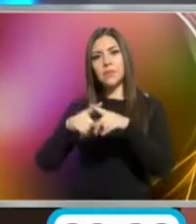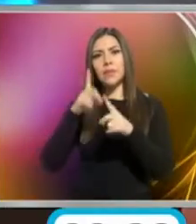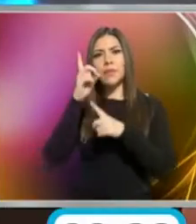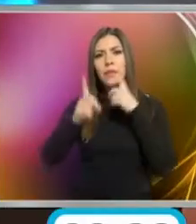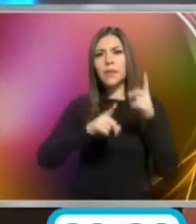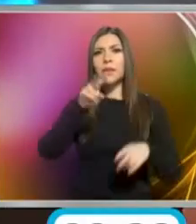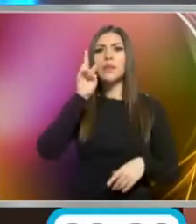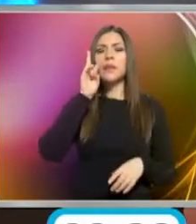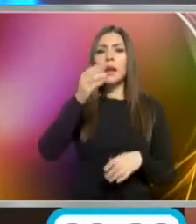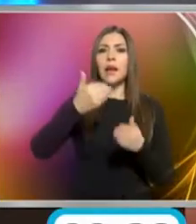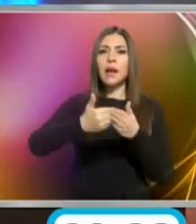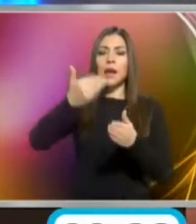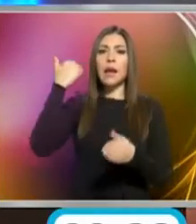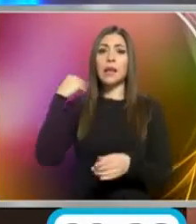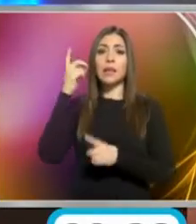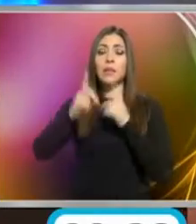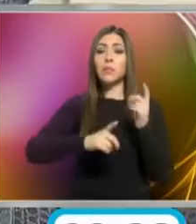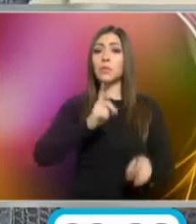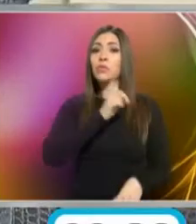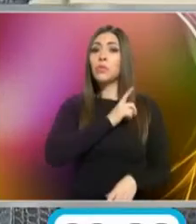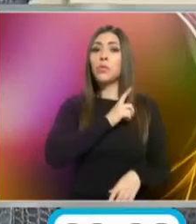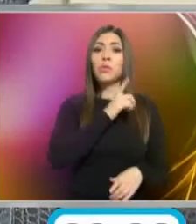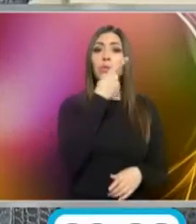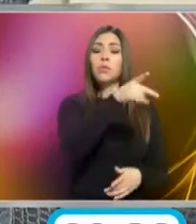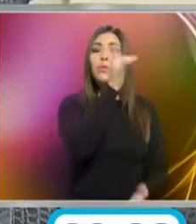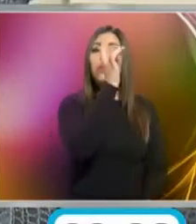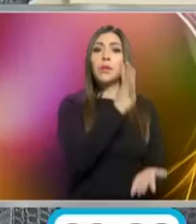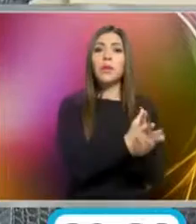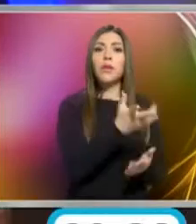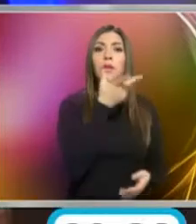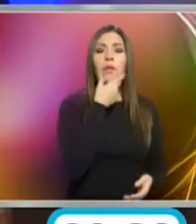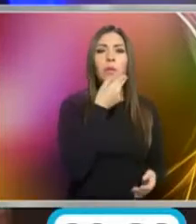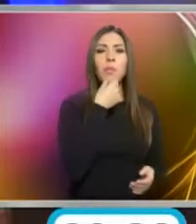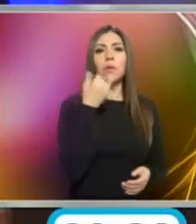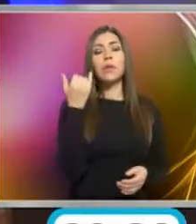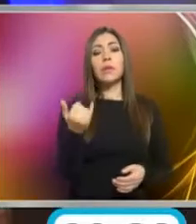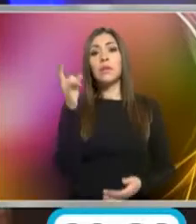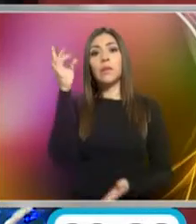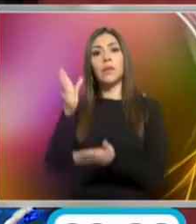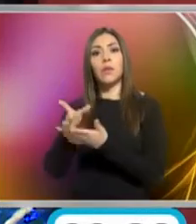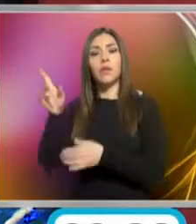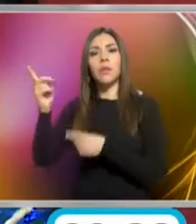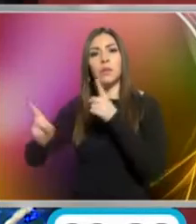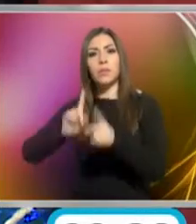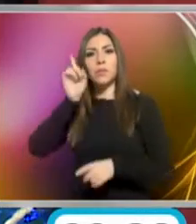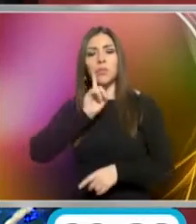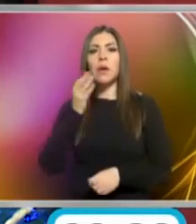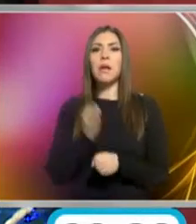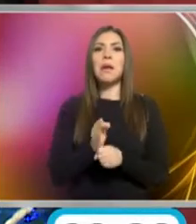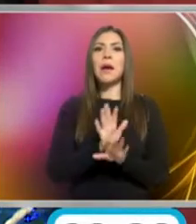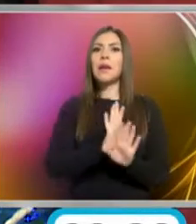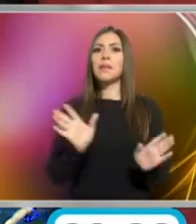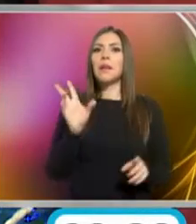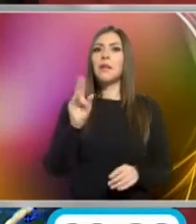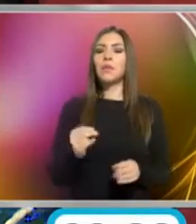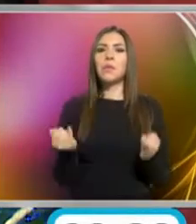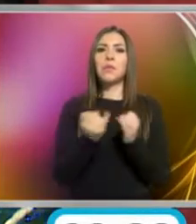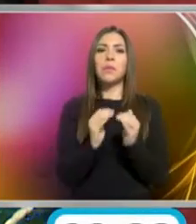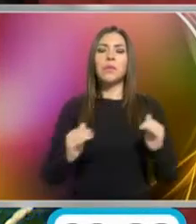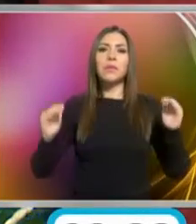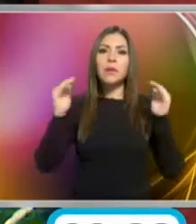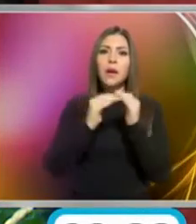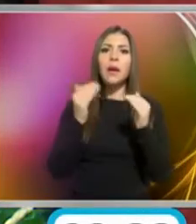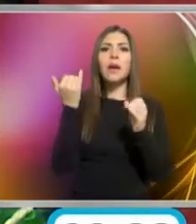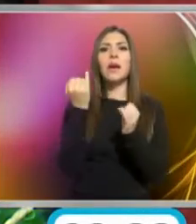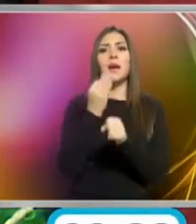dado cuenta que antes había deportes exclusivos para hombres, Sí, claro. deportes exclusivos Ya para no. mujeres? Esto ya no sucede así. Ahora los deportes pues tienen